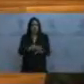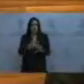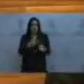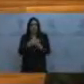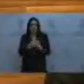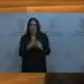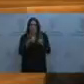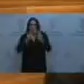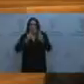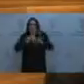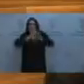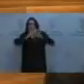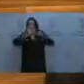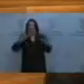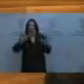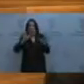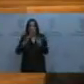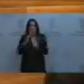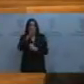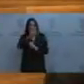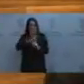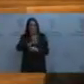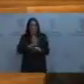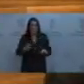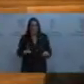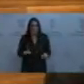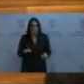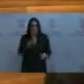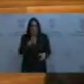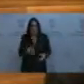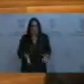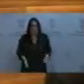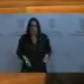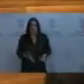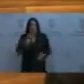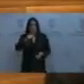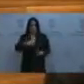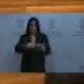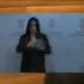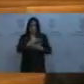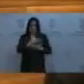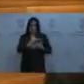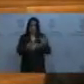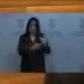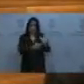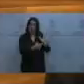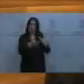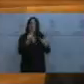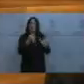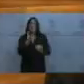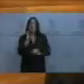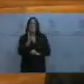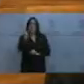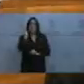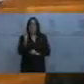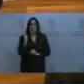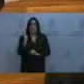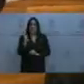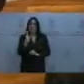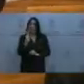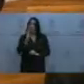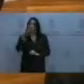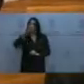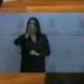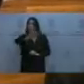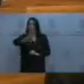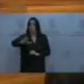señorías. Y mire, hoy, noticia en el periódico, la Fiscalía denuncia en el